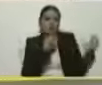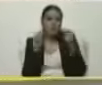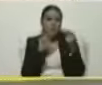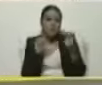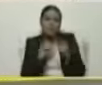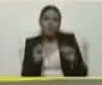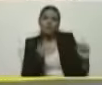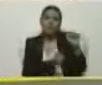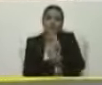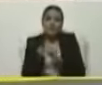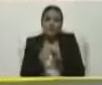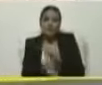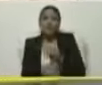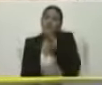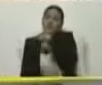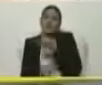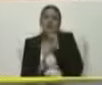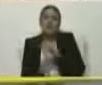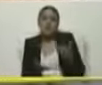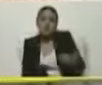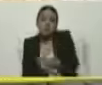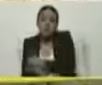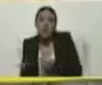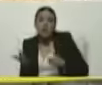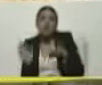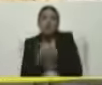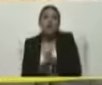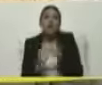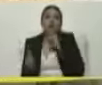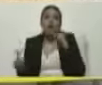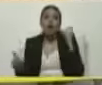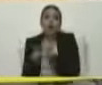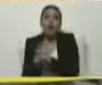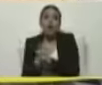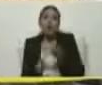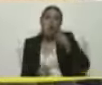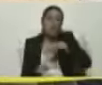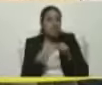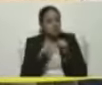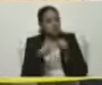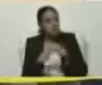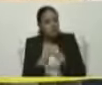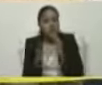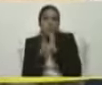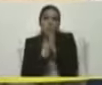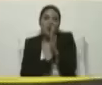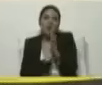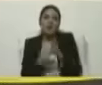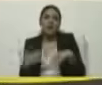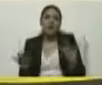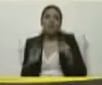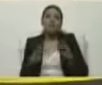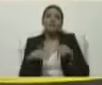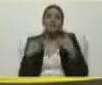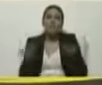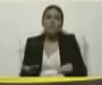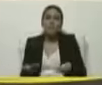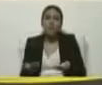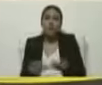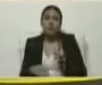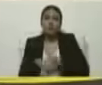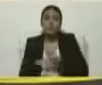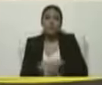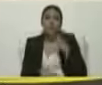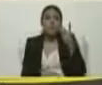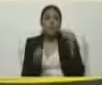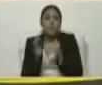tuvieron que recoger su odio y el país siguió adelante. Luego vino el 2004, que